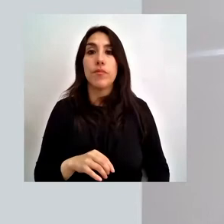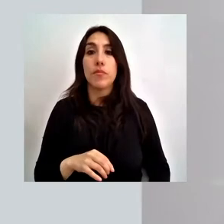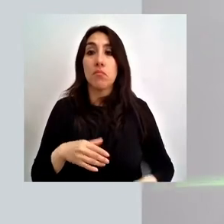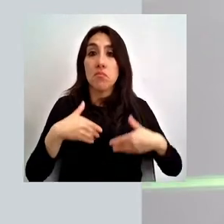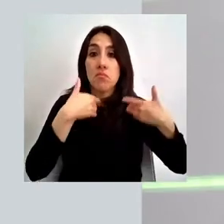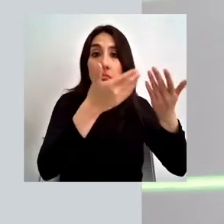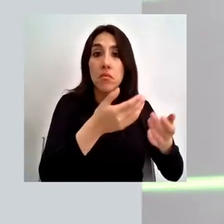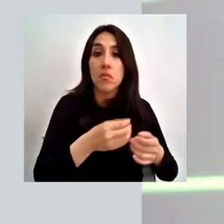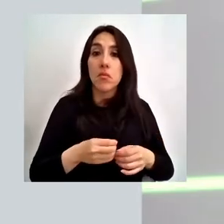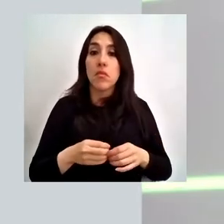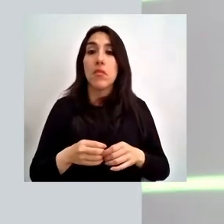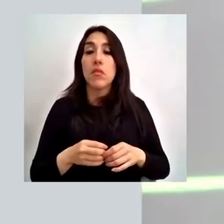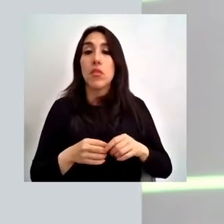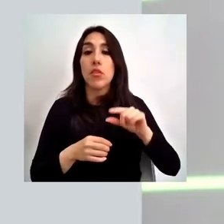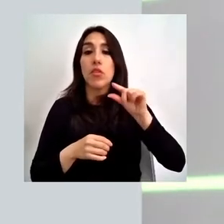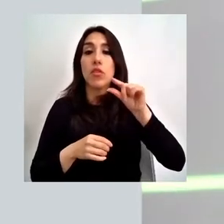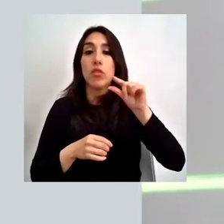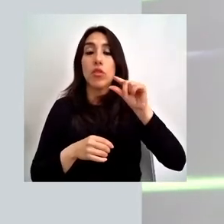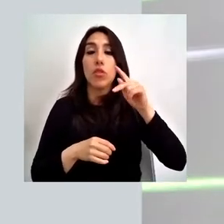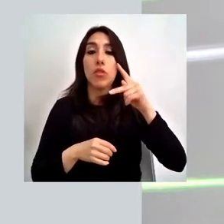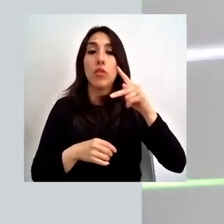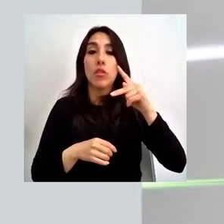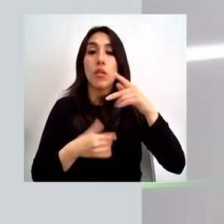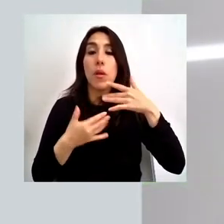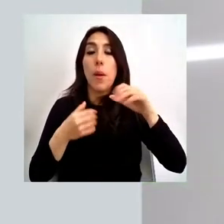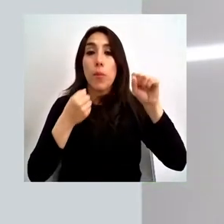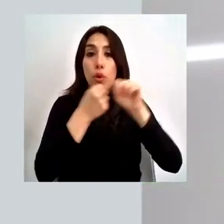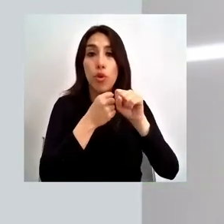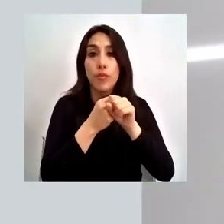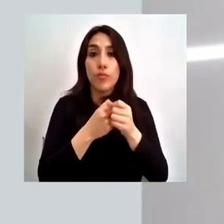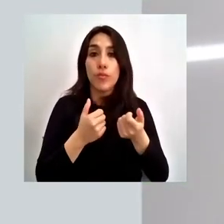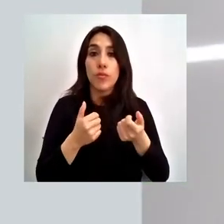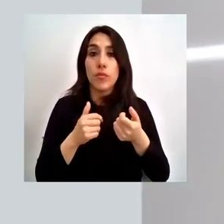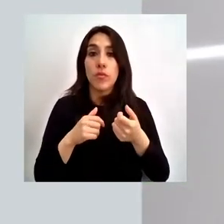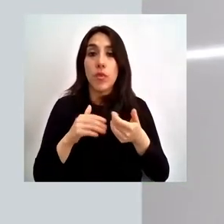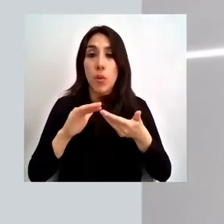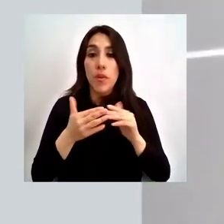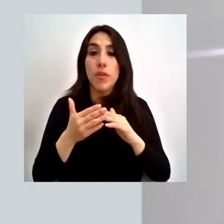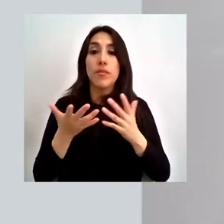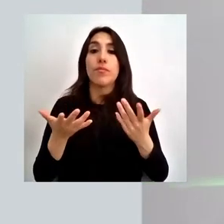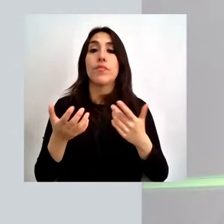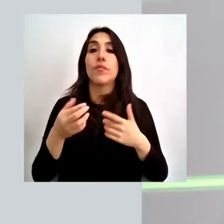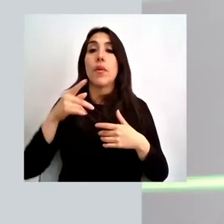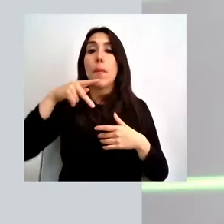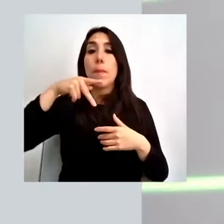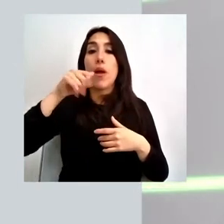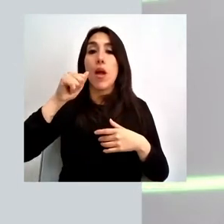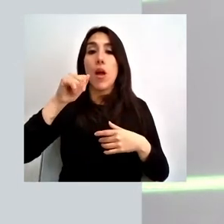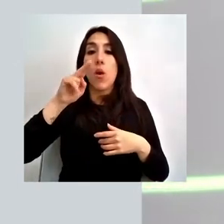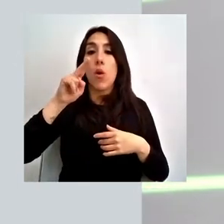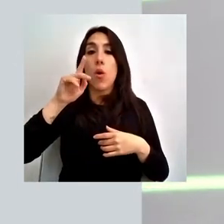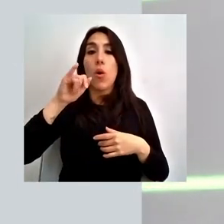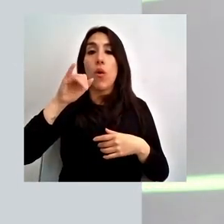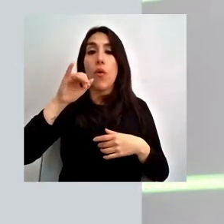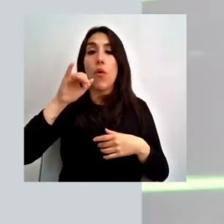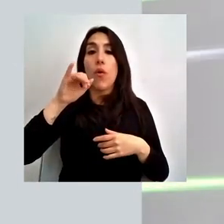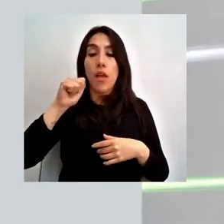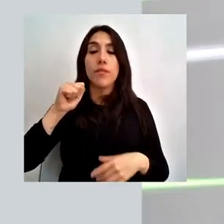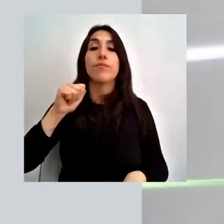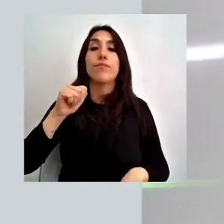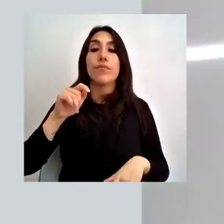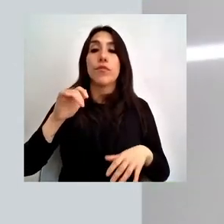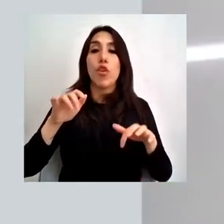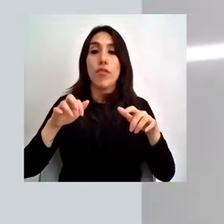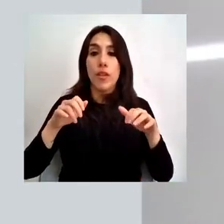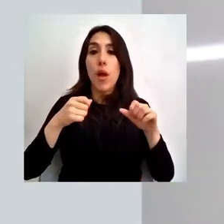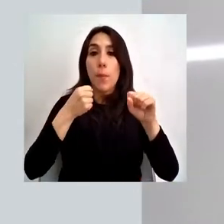discapacidad de post office limitada asesora en materia de discapacidad de fujitsu y